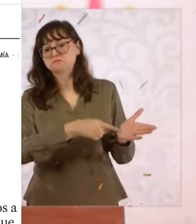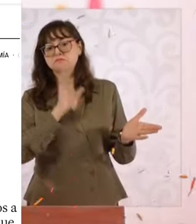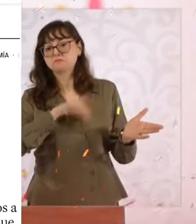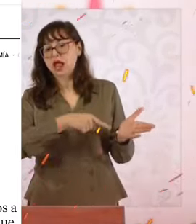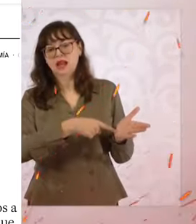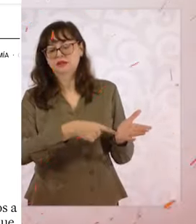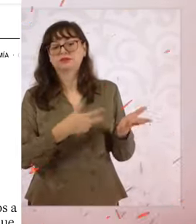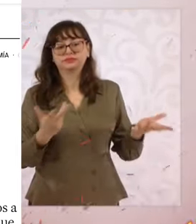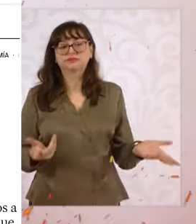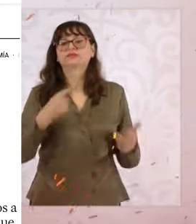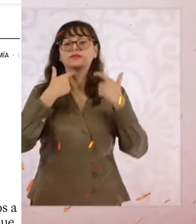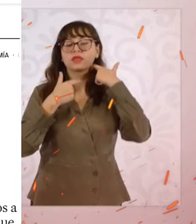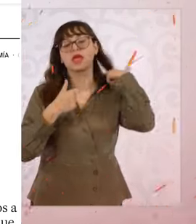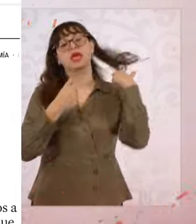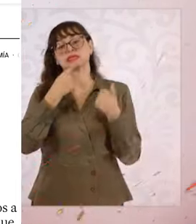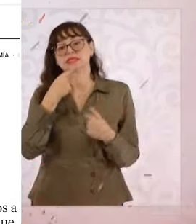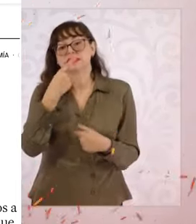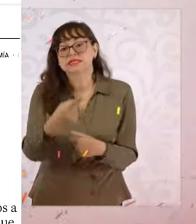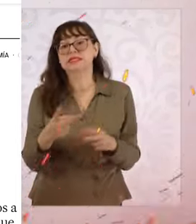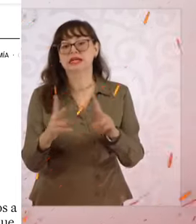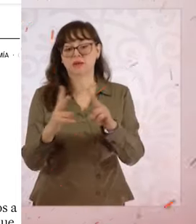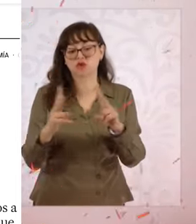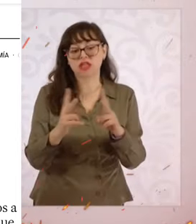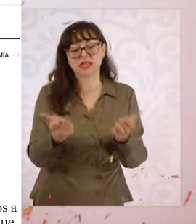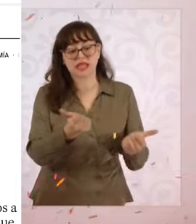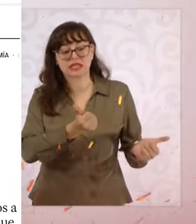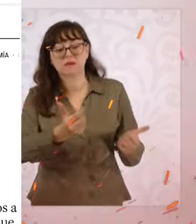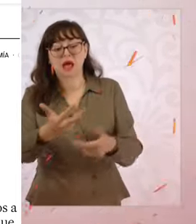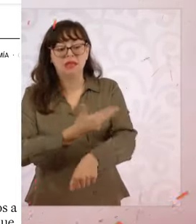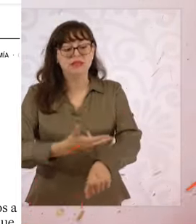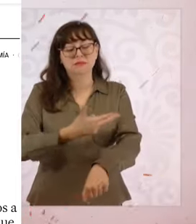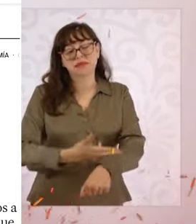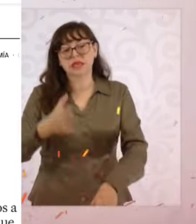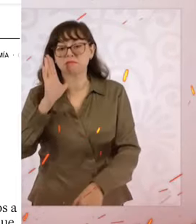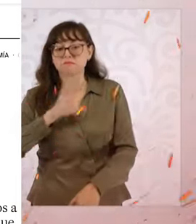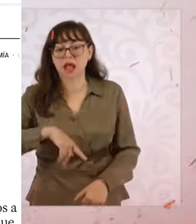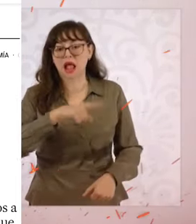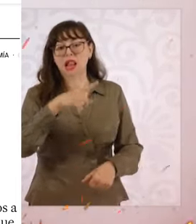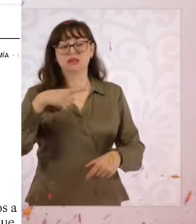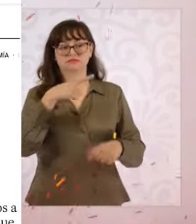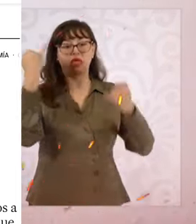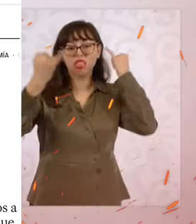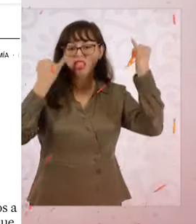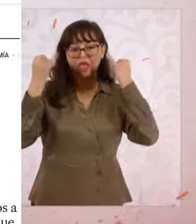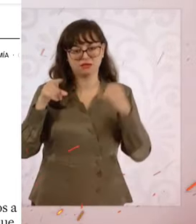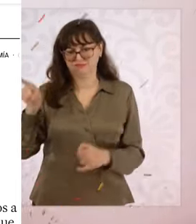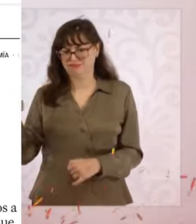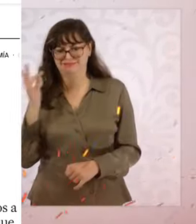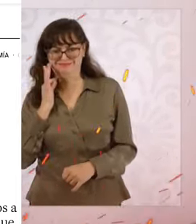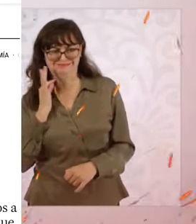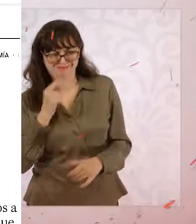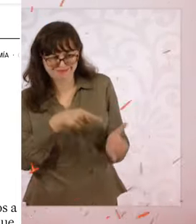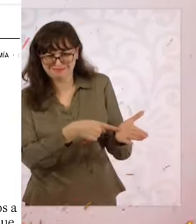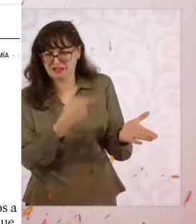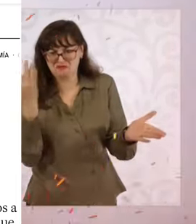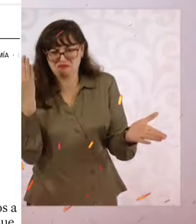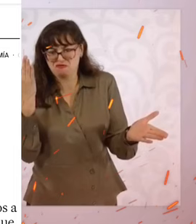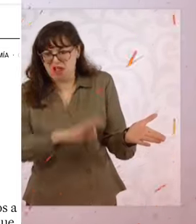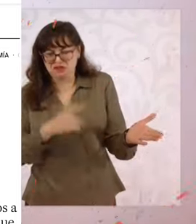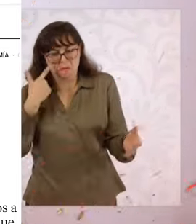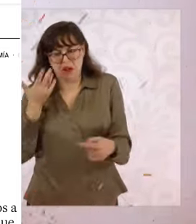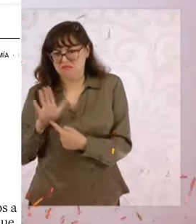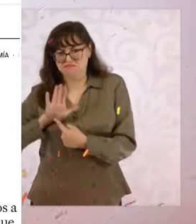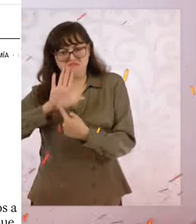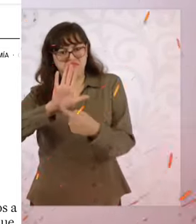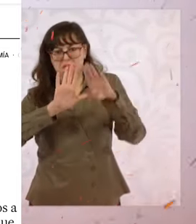retiró una camioneta sin haber llevado las diligencias y el propio fiscal nos mostró que se había hecho de acuerdo